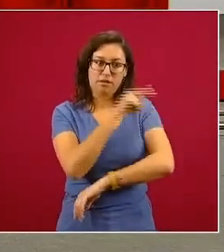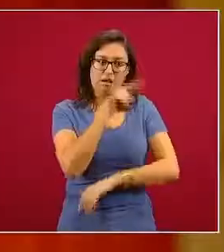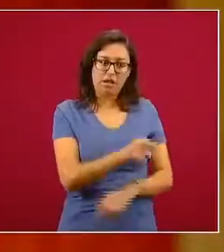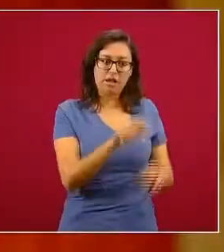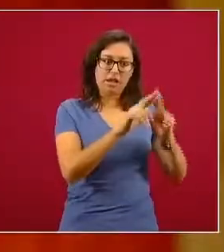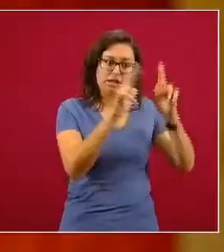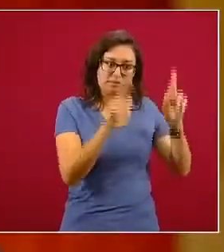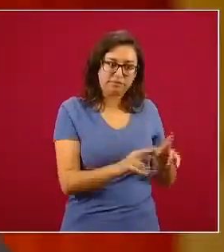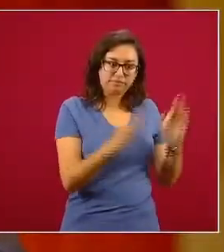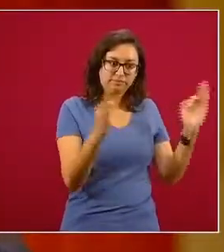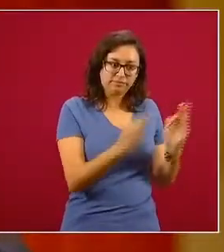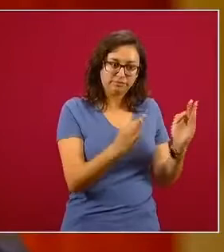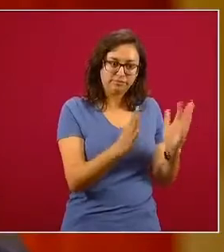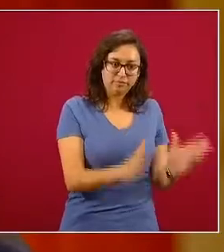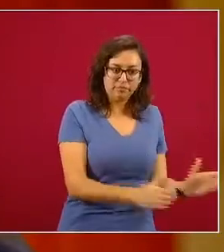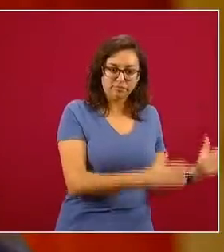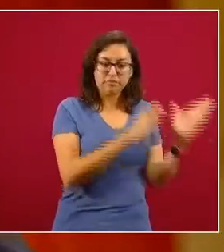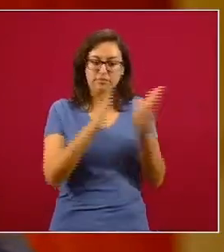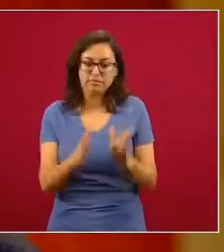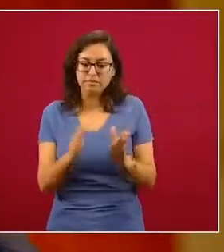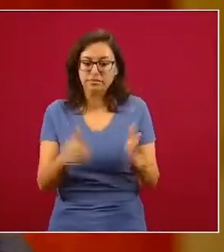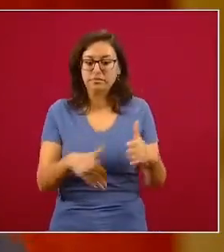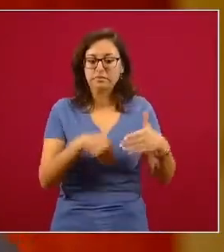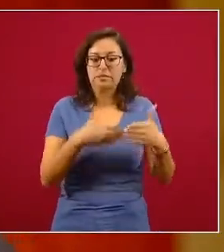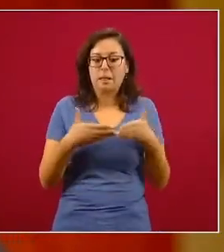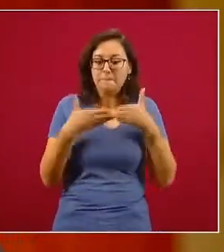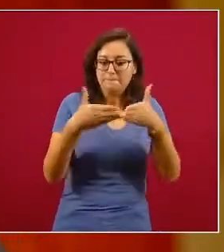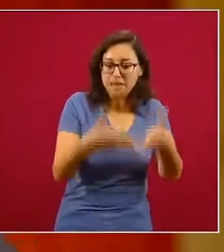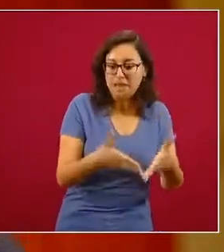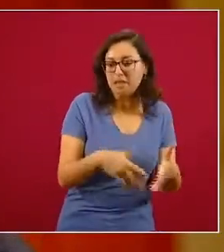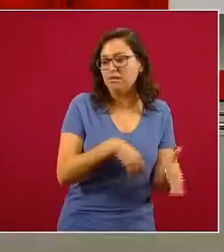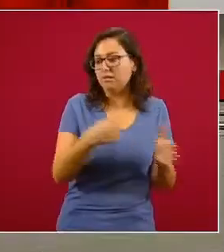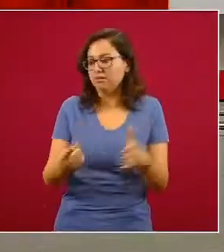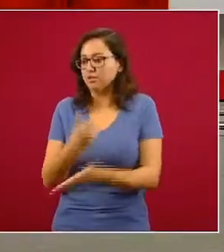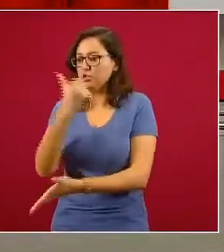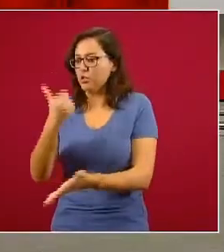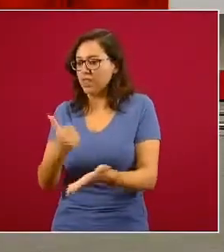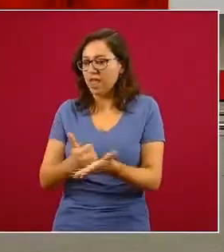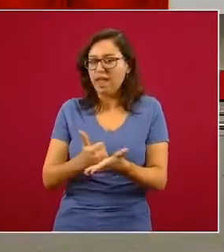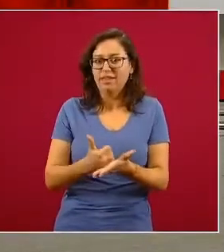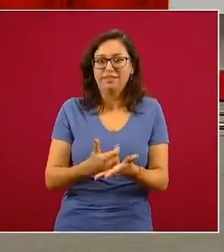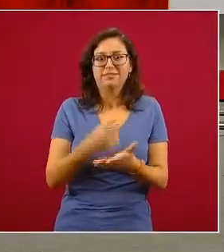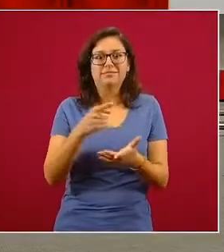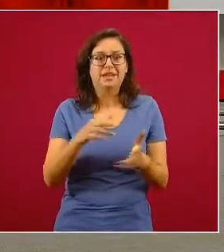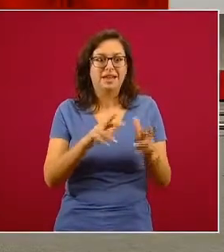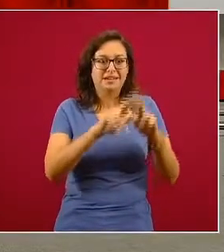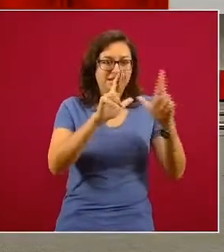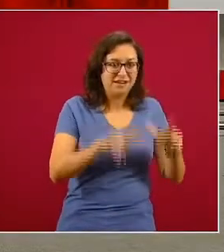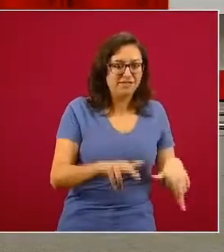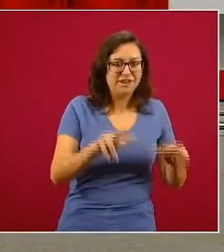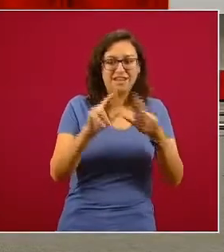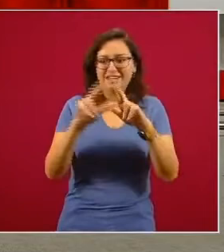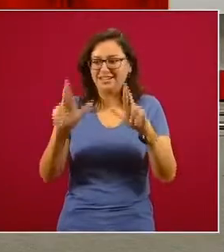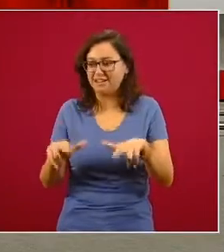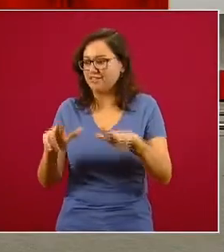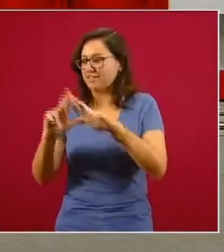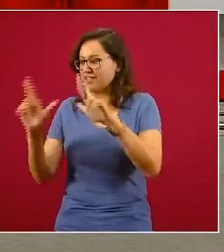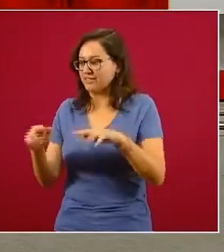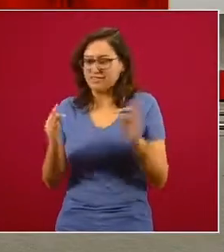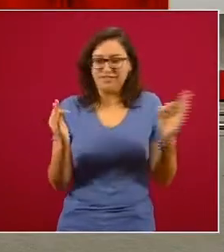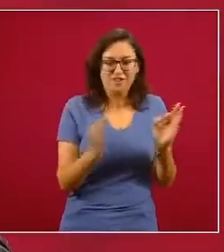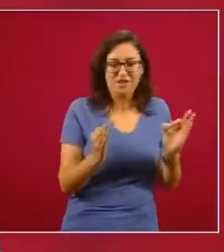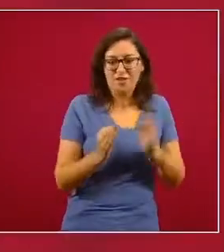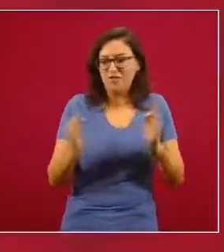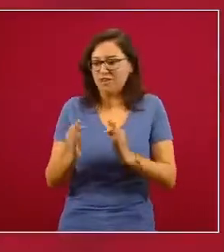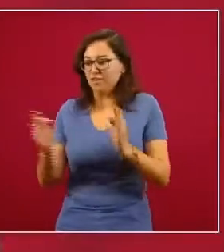almacén central, quizá en la Ciudad de México o en algún puerto marítimo donde se conservan temporalmente, a un refrigerador también de tamaño